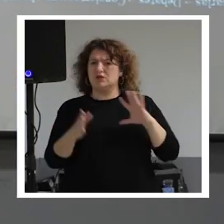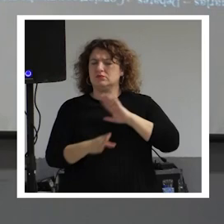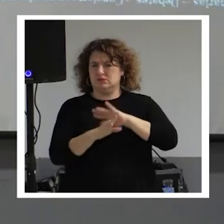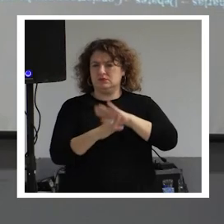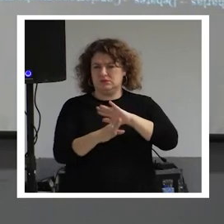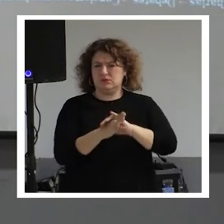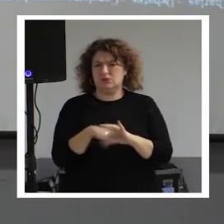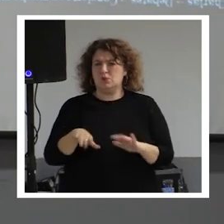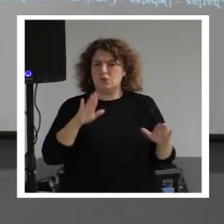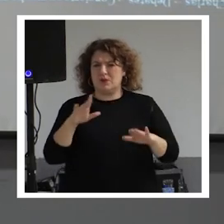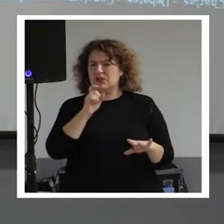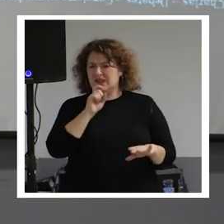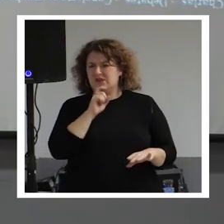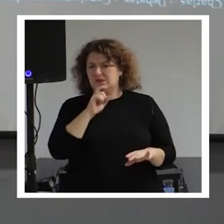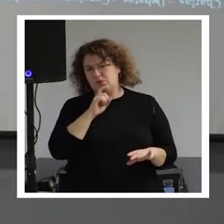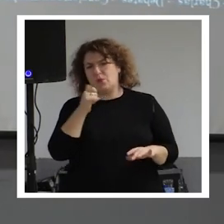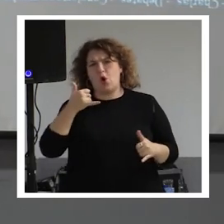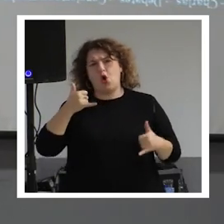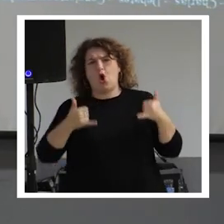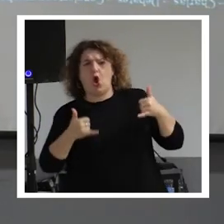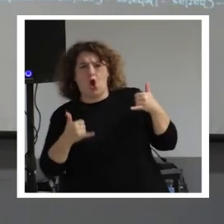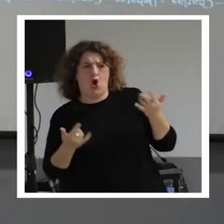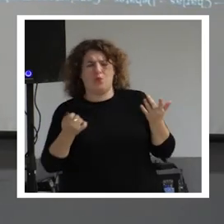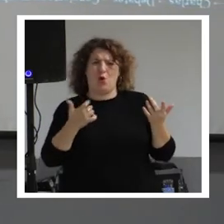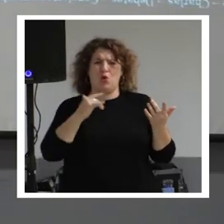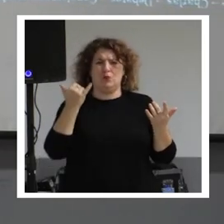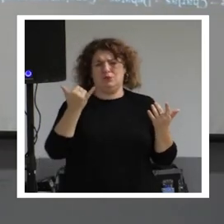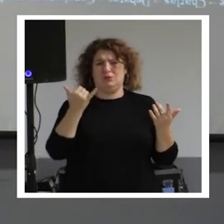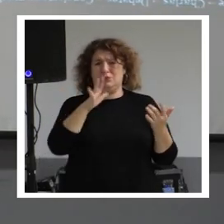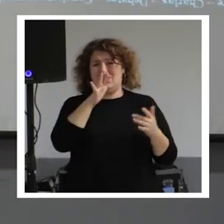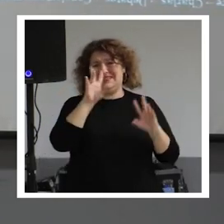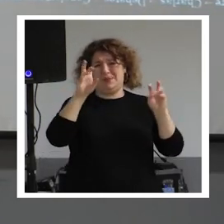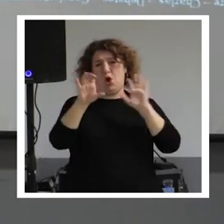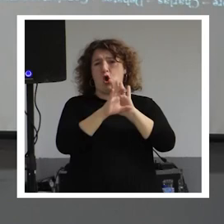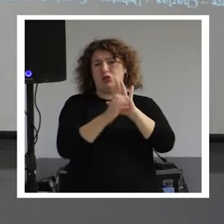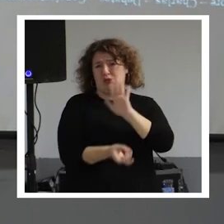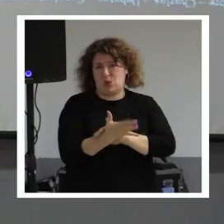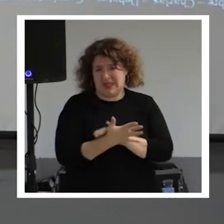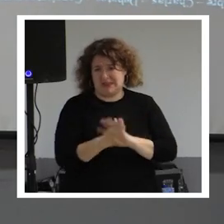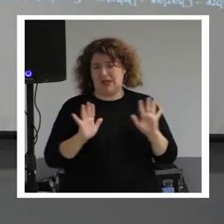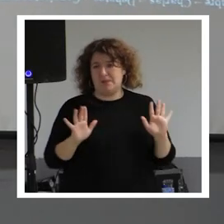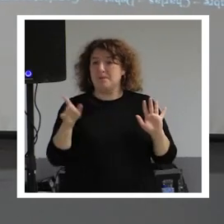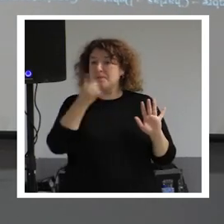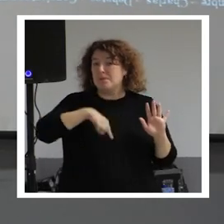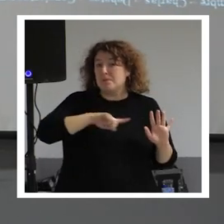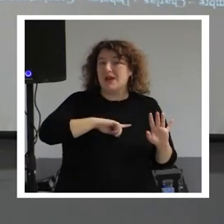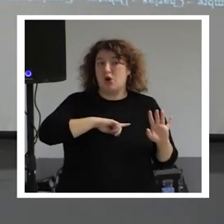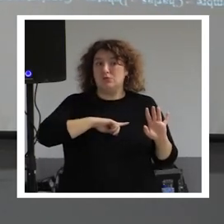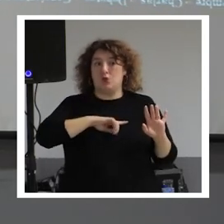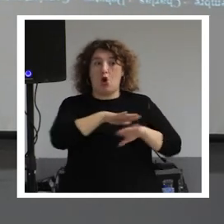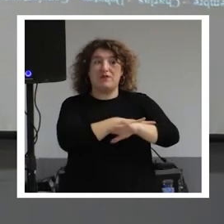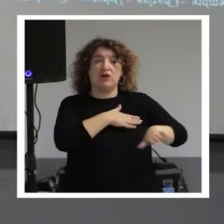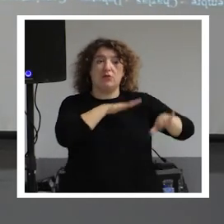ahora bien les quiero transmitir lo siguiente para que cerrar el proceso de transformación en Chile Va a continuar